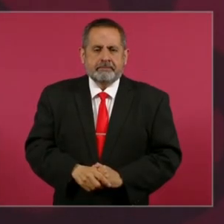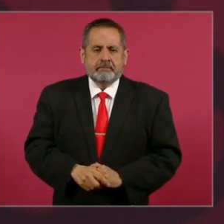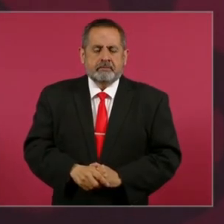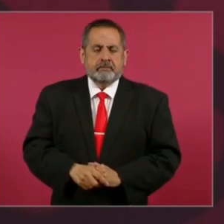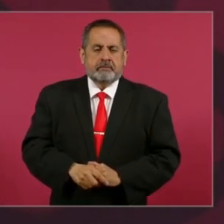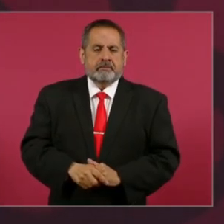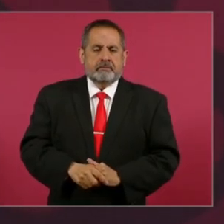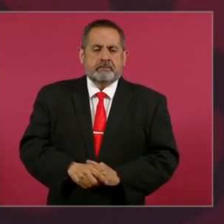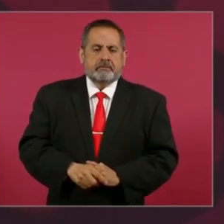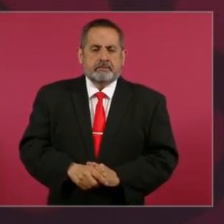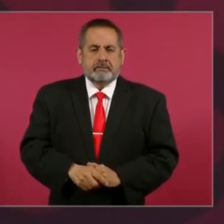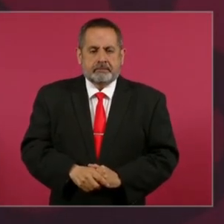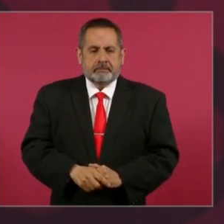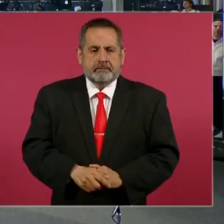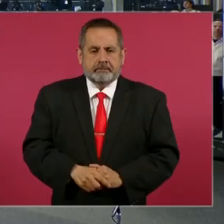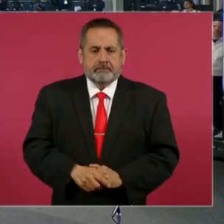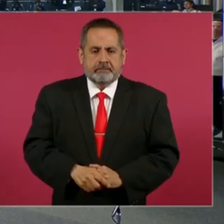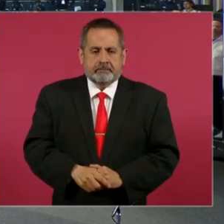Y